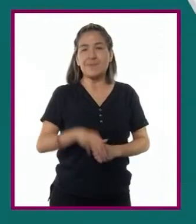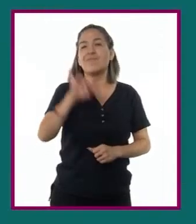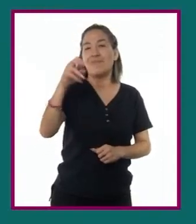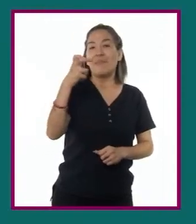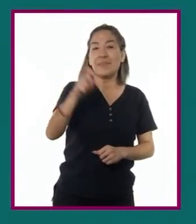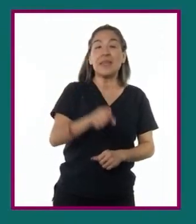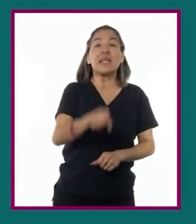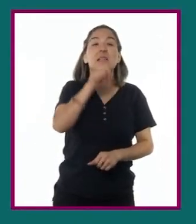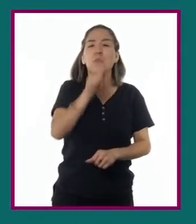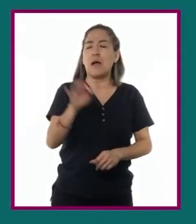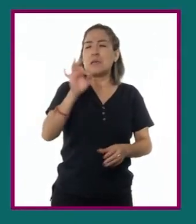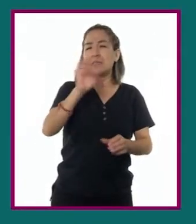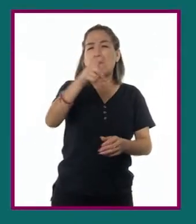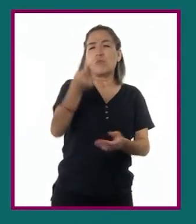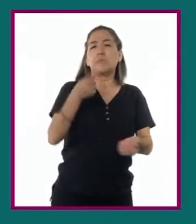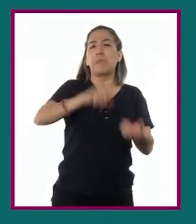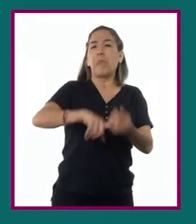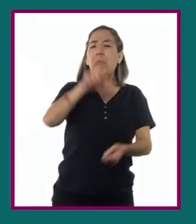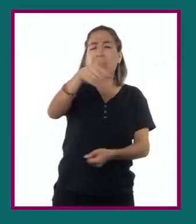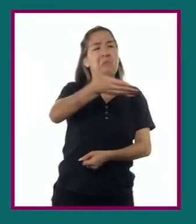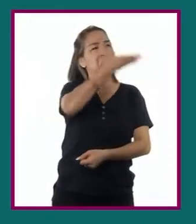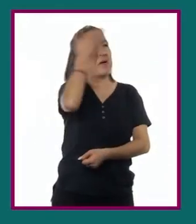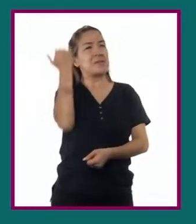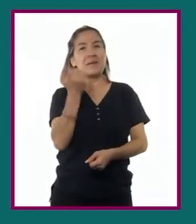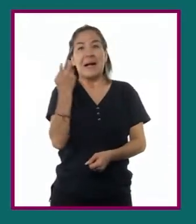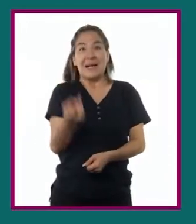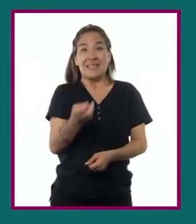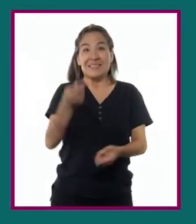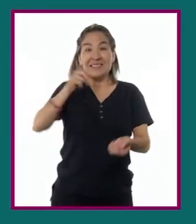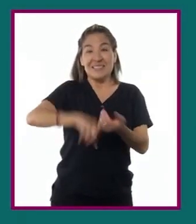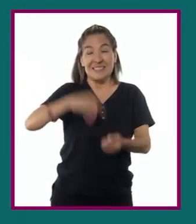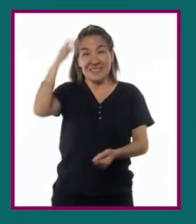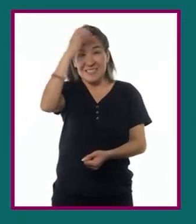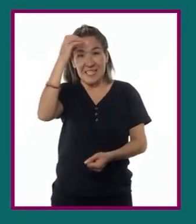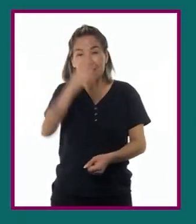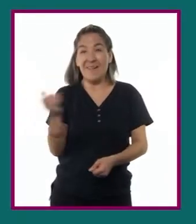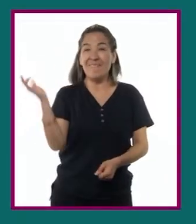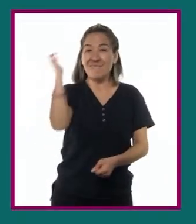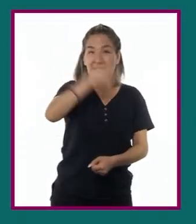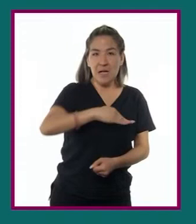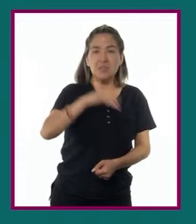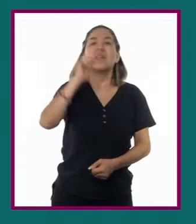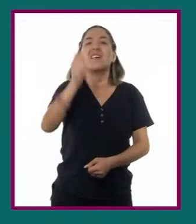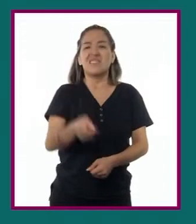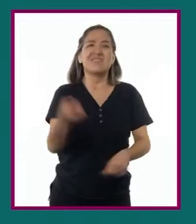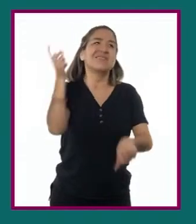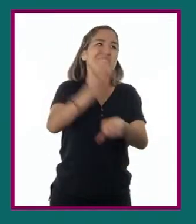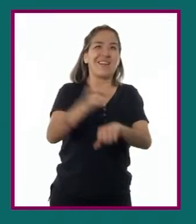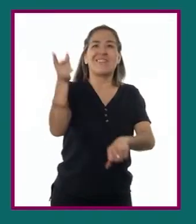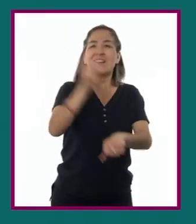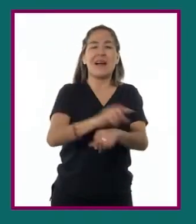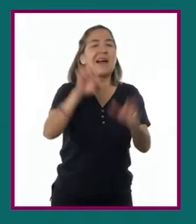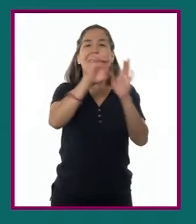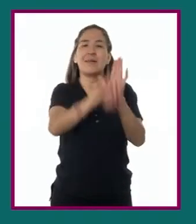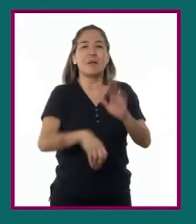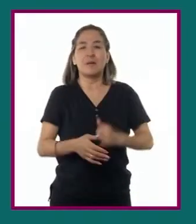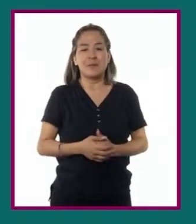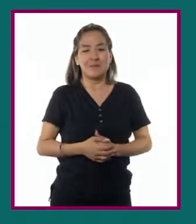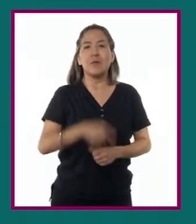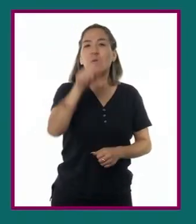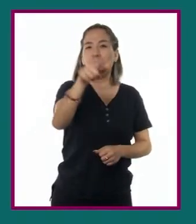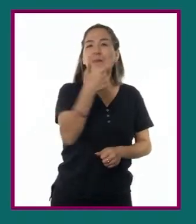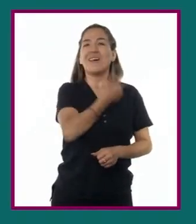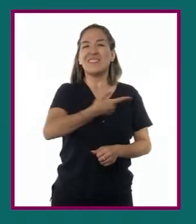no nos demos cuenta, la pseudociencia es muy común en nuestra vida cotidiana. Por ejemplo, ¿cuántos de nosotros hemos leído